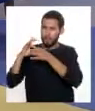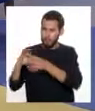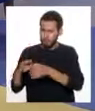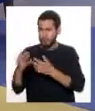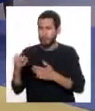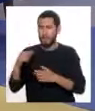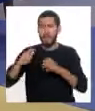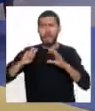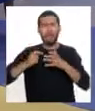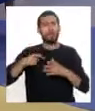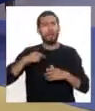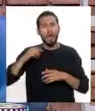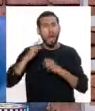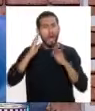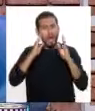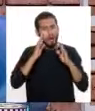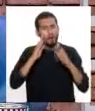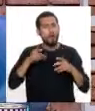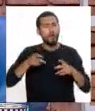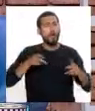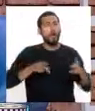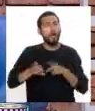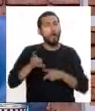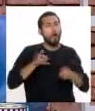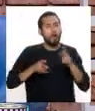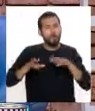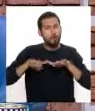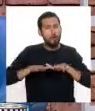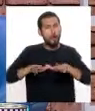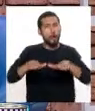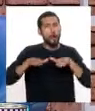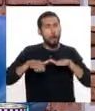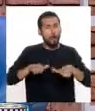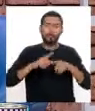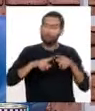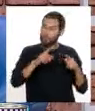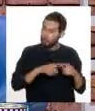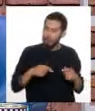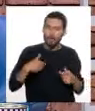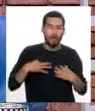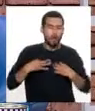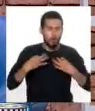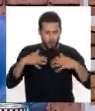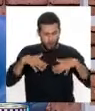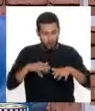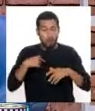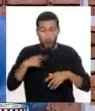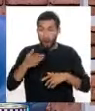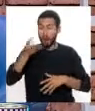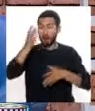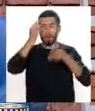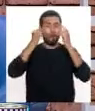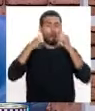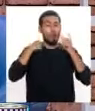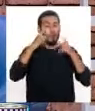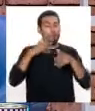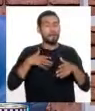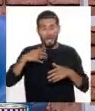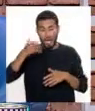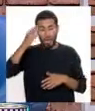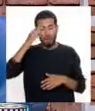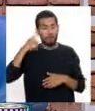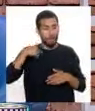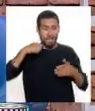Uh-huh. Es un taller donde que estamos aprendiendo, el taller de costura, donde que estamos haciendo diferentes proyectos, y también eso me hace aprender para mí mismo, para